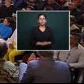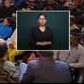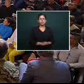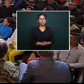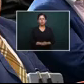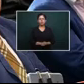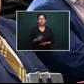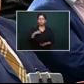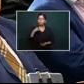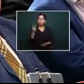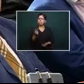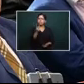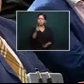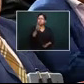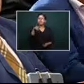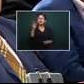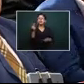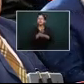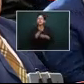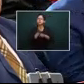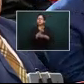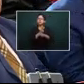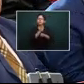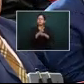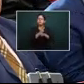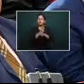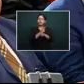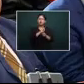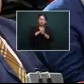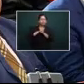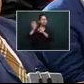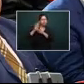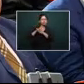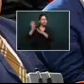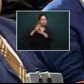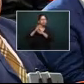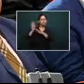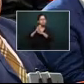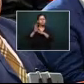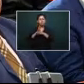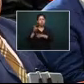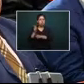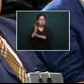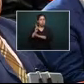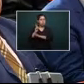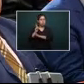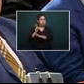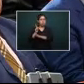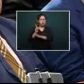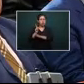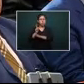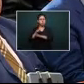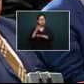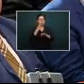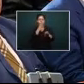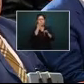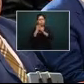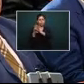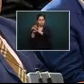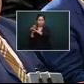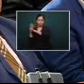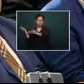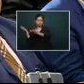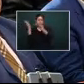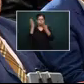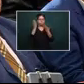Mi pregunta es, ¿qué está pasando con la exportación de armas desde Estados Unidos hacia nuestro país?